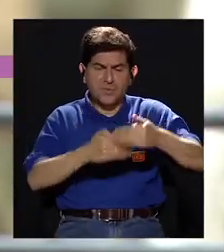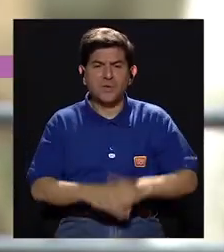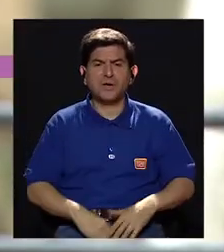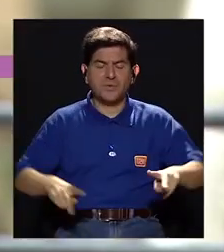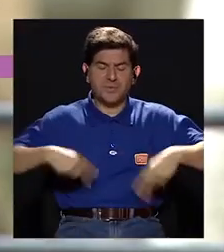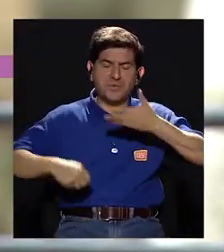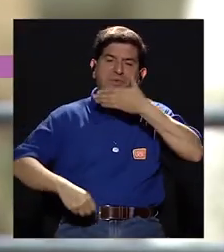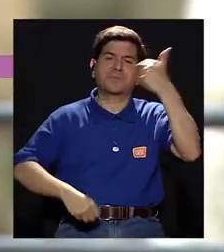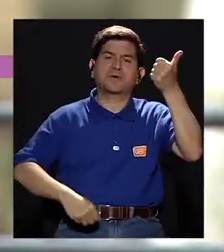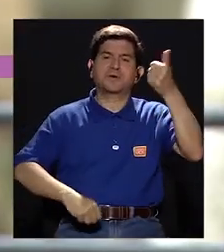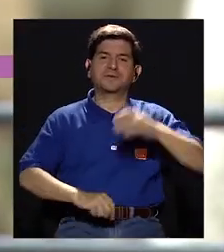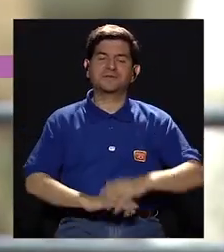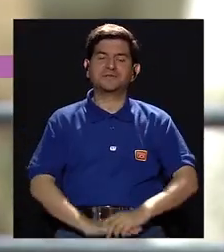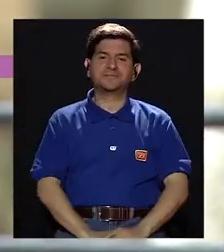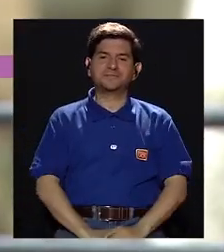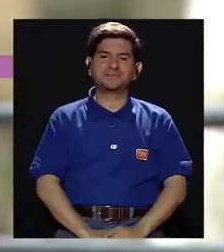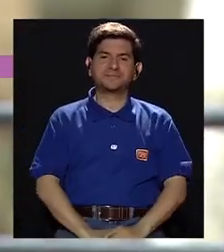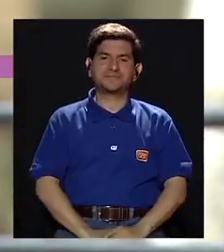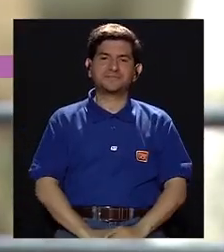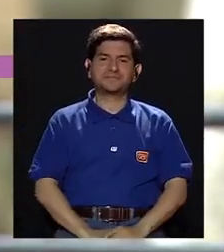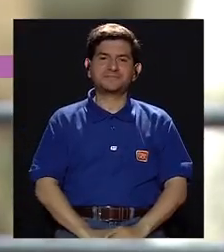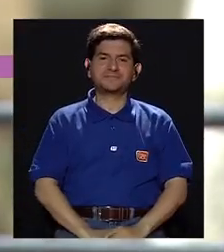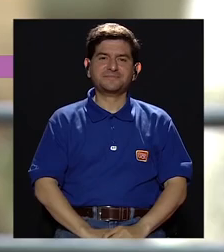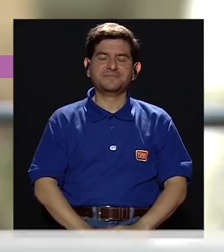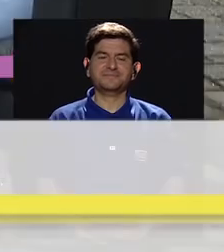ya regresamos con más.